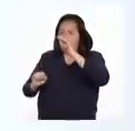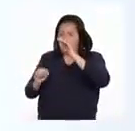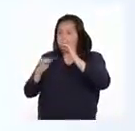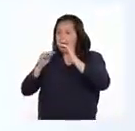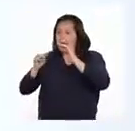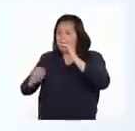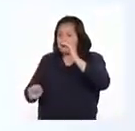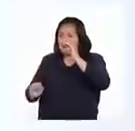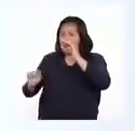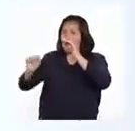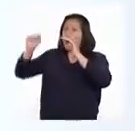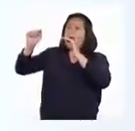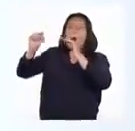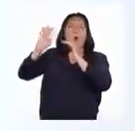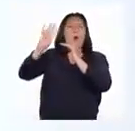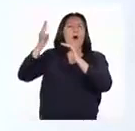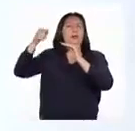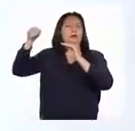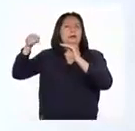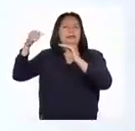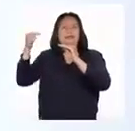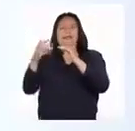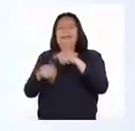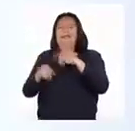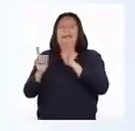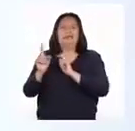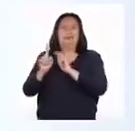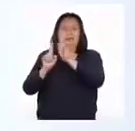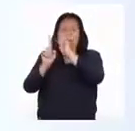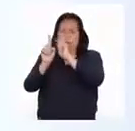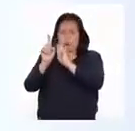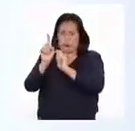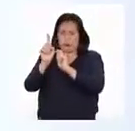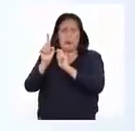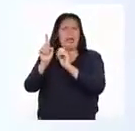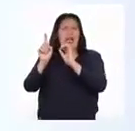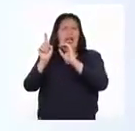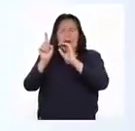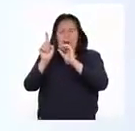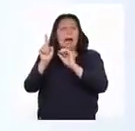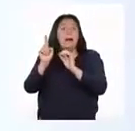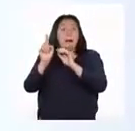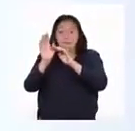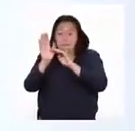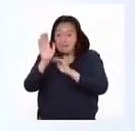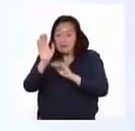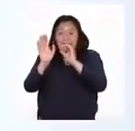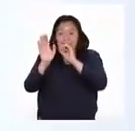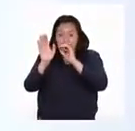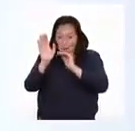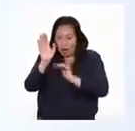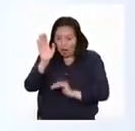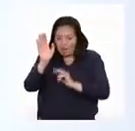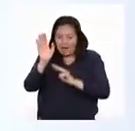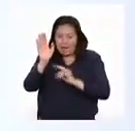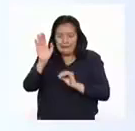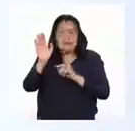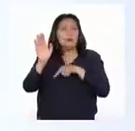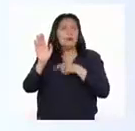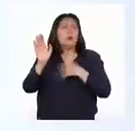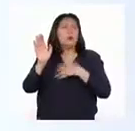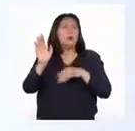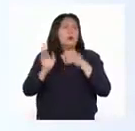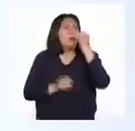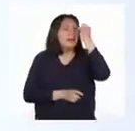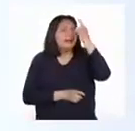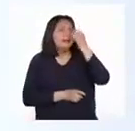metros sobre el nivel del mar contemplan una temperatura que puede descender hasta los 20 grados bajo cero. Para entender mejor